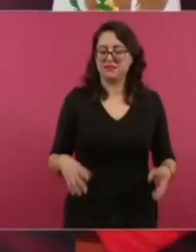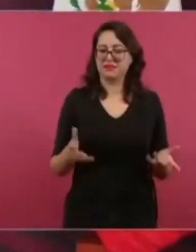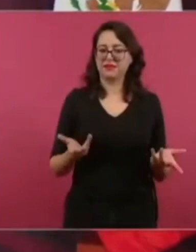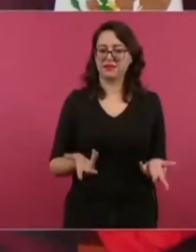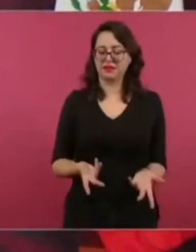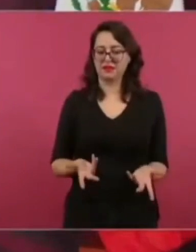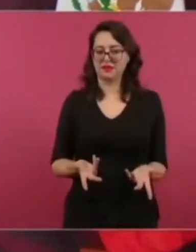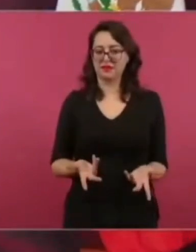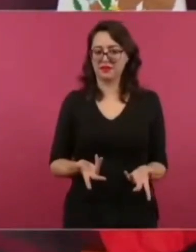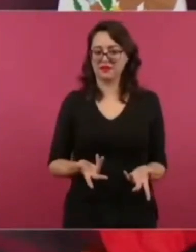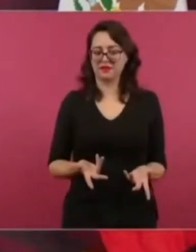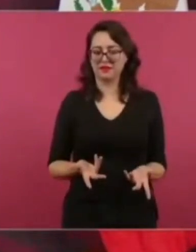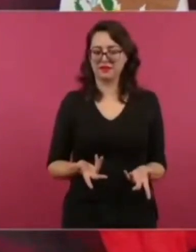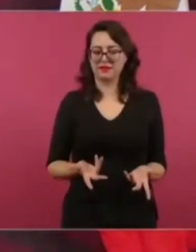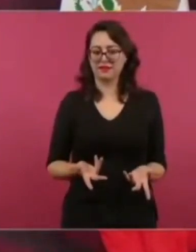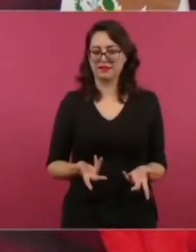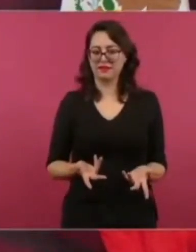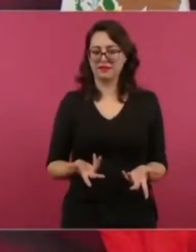Ahora